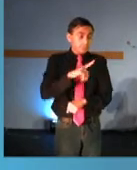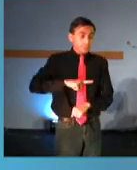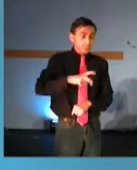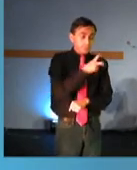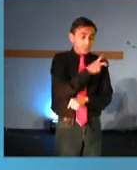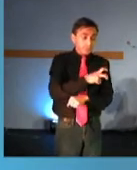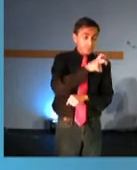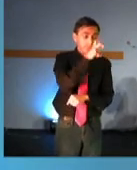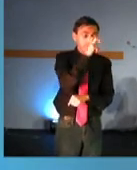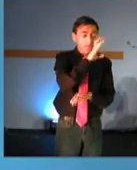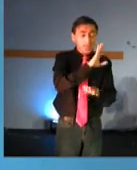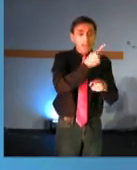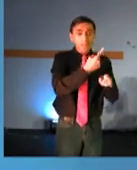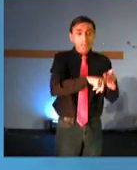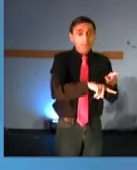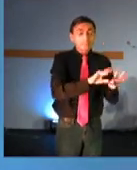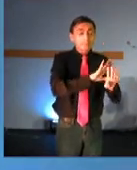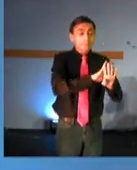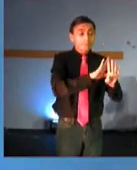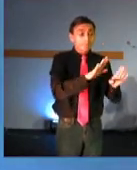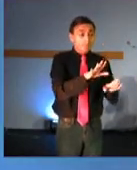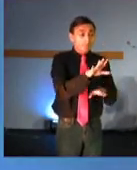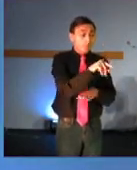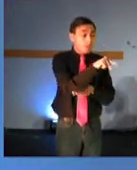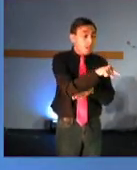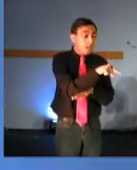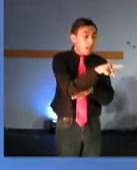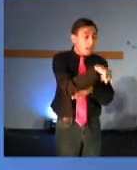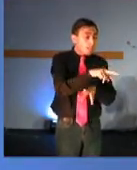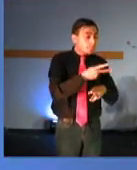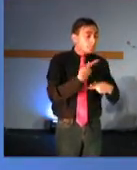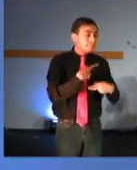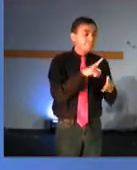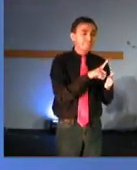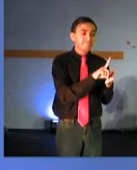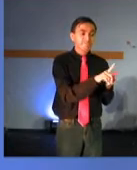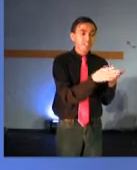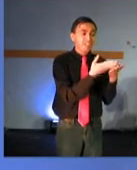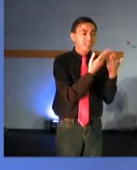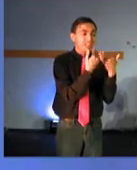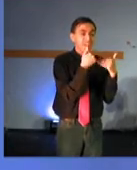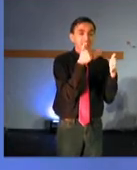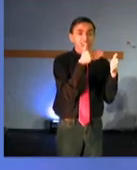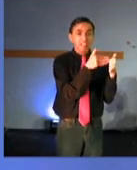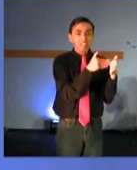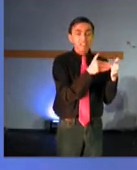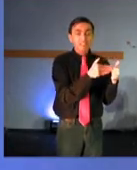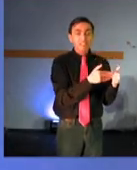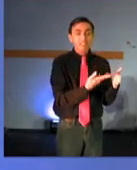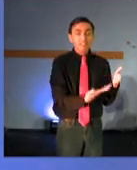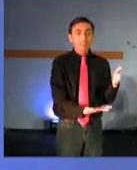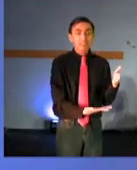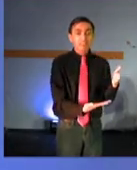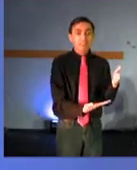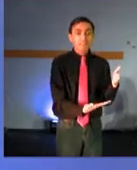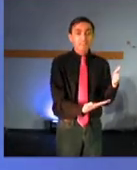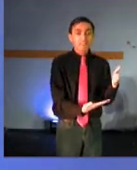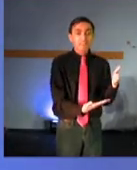negaba todos los derechos a los nicaragüenses y las banderas y